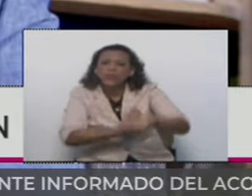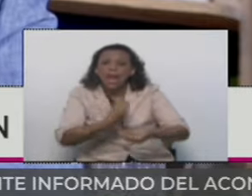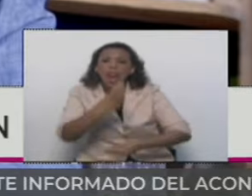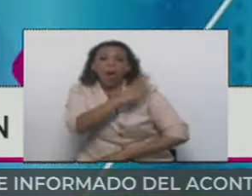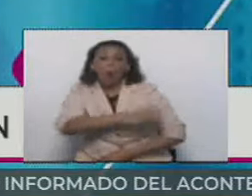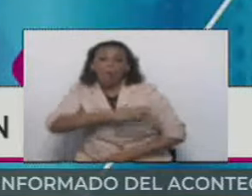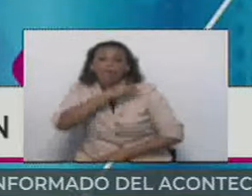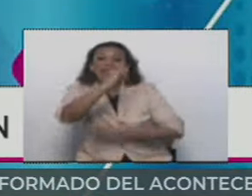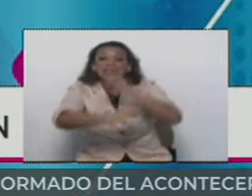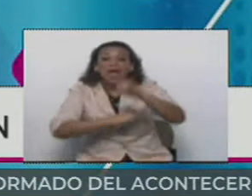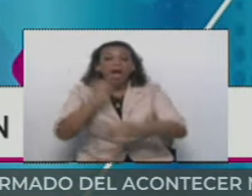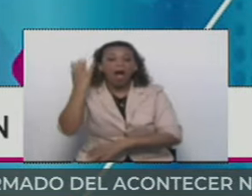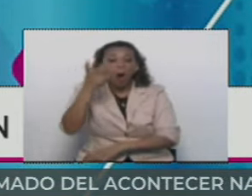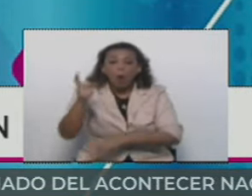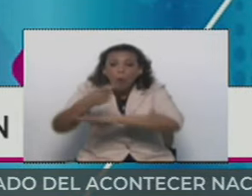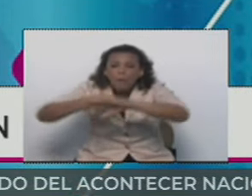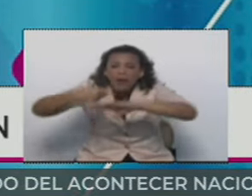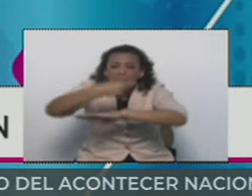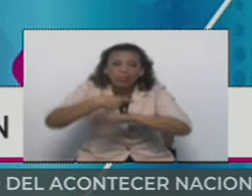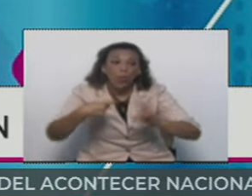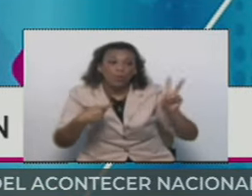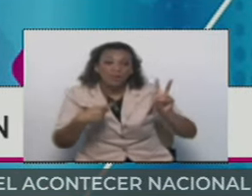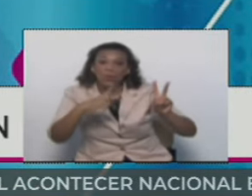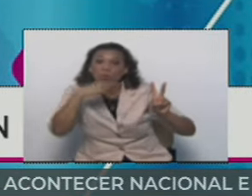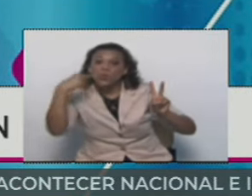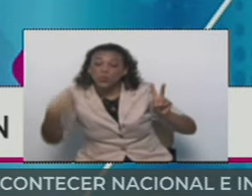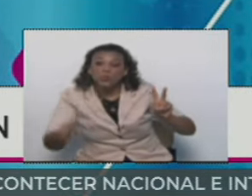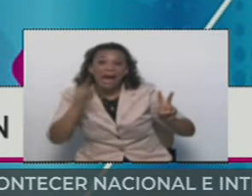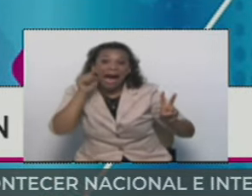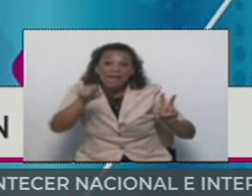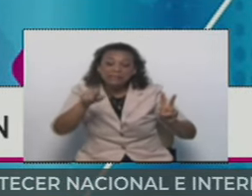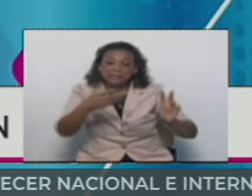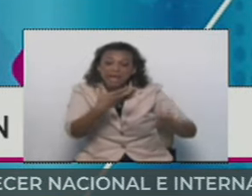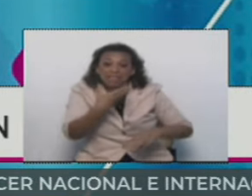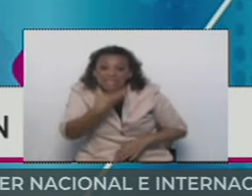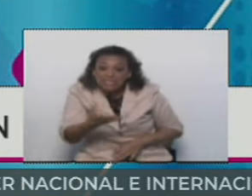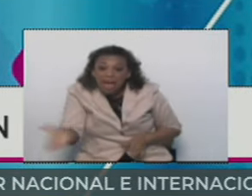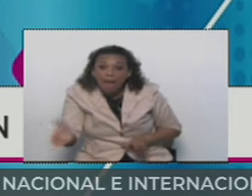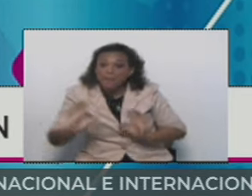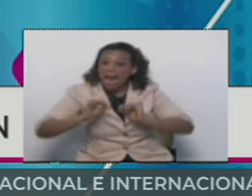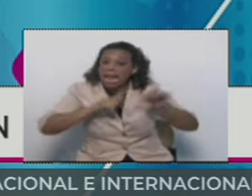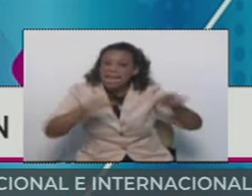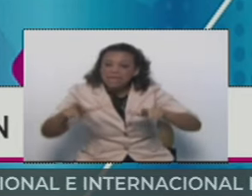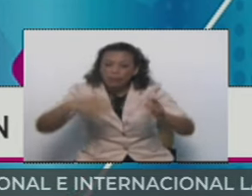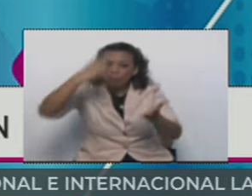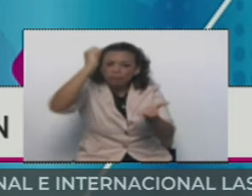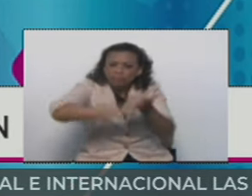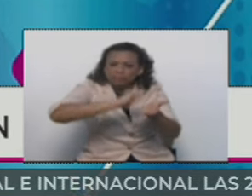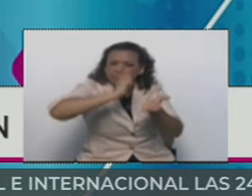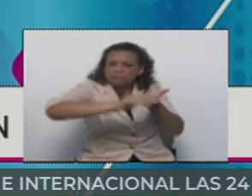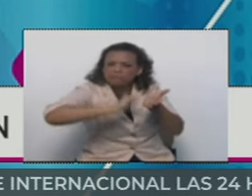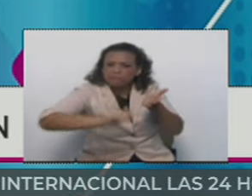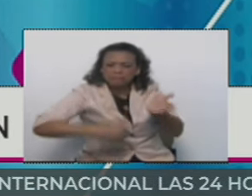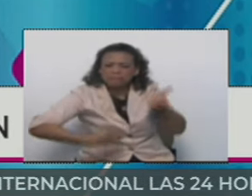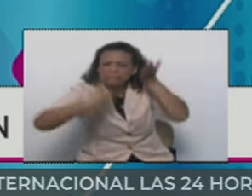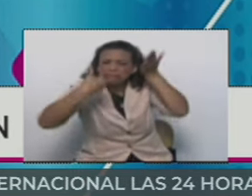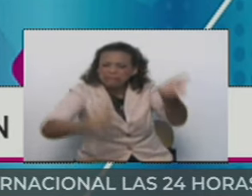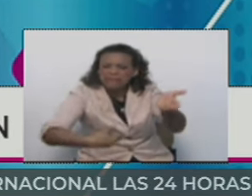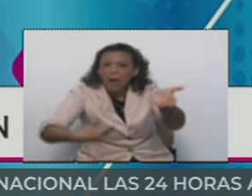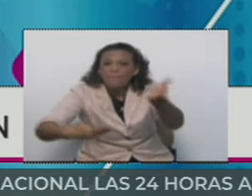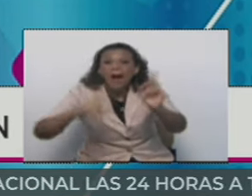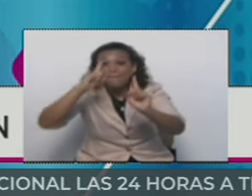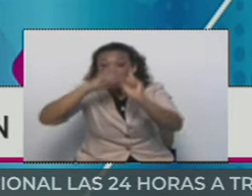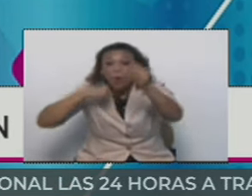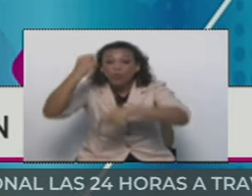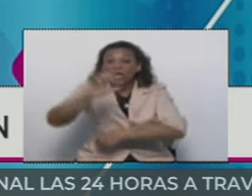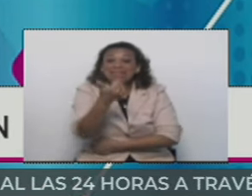comisión intergubernamental de los dos países. Y allí vamos a dejar ya sellado una alianza estratégica para los